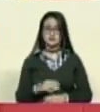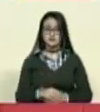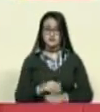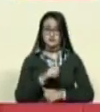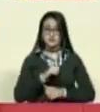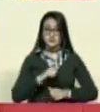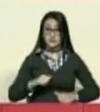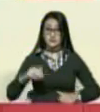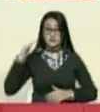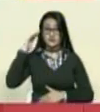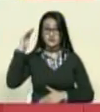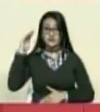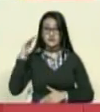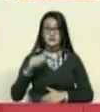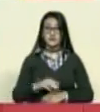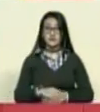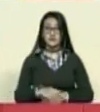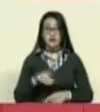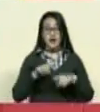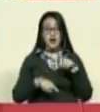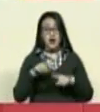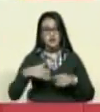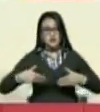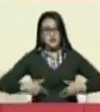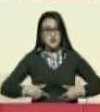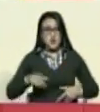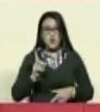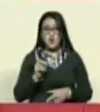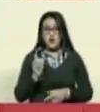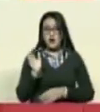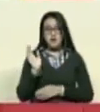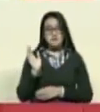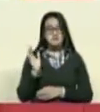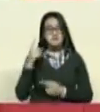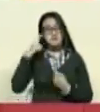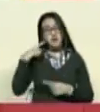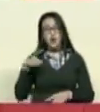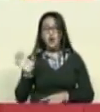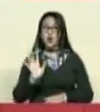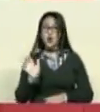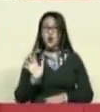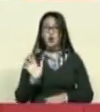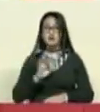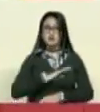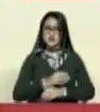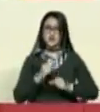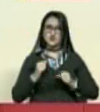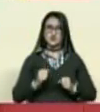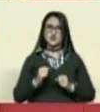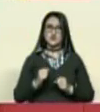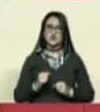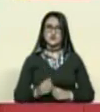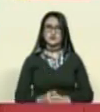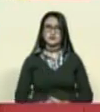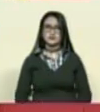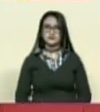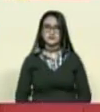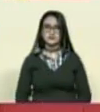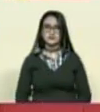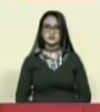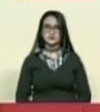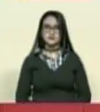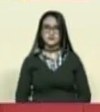Nacional Bolivariana, las cosas se forjan. Nunca hay que bajar la guardia, queridos compañeros. Nunca, jamás hay que bajar la guardia. En